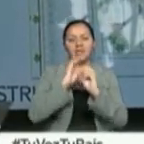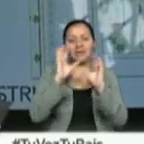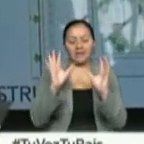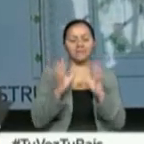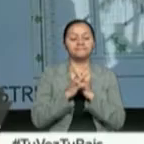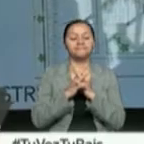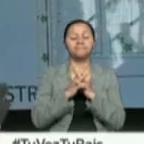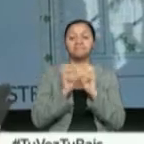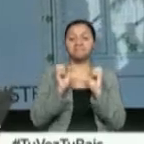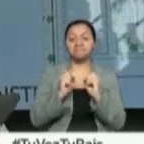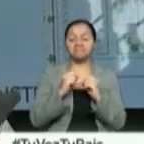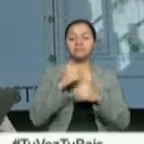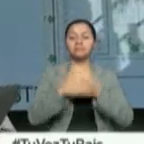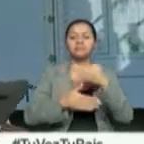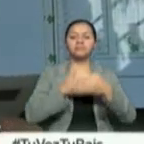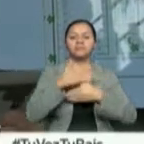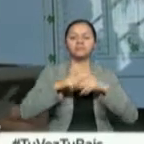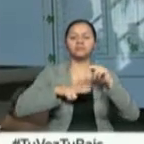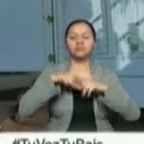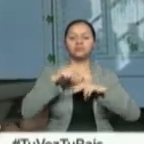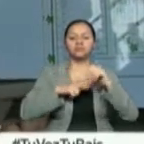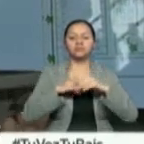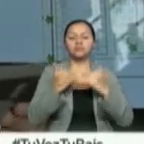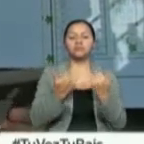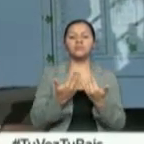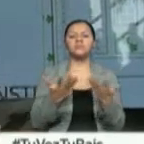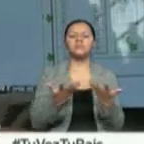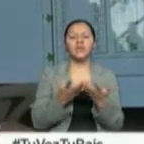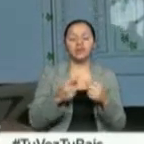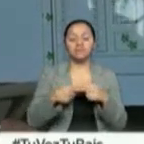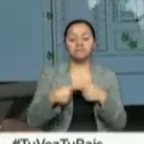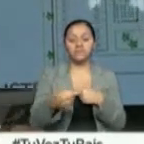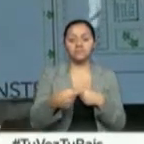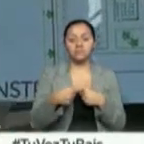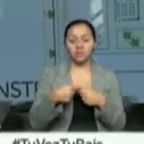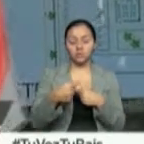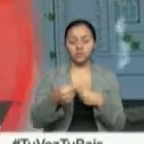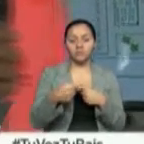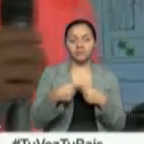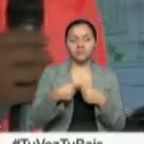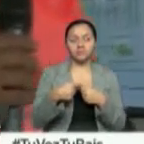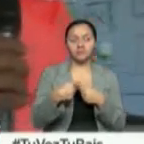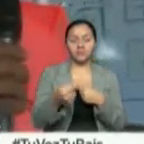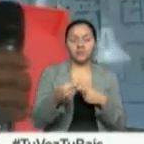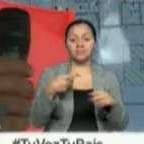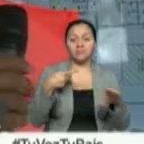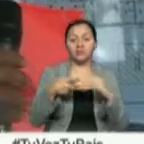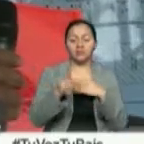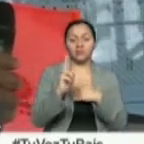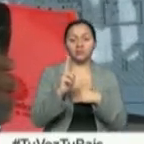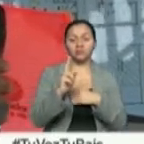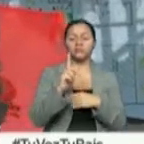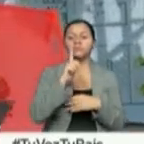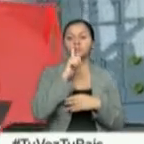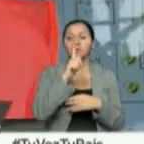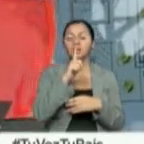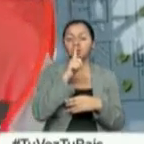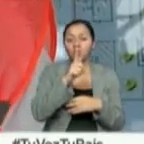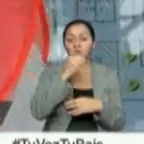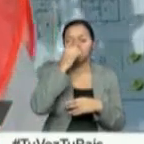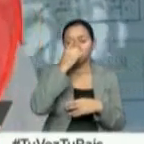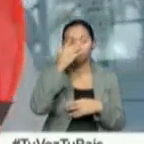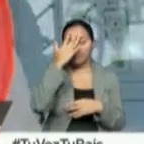se están construyendo en este momento no ya están a punto de inaugurarse latacunga santodomingo